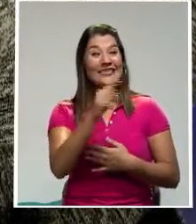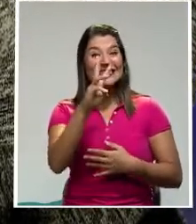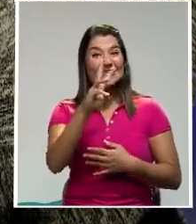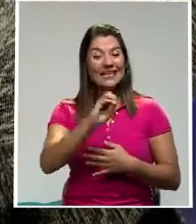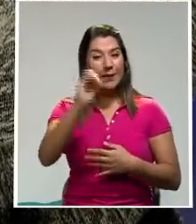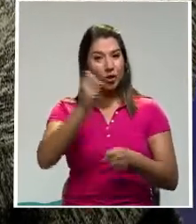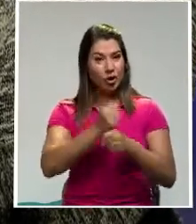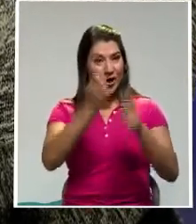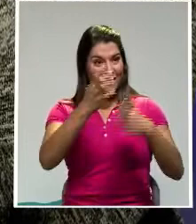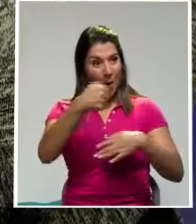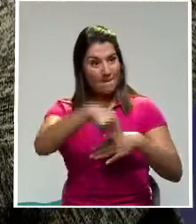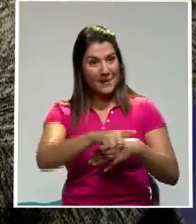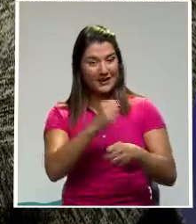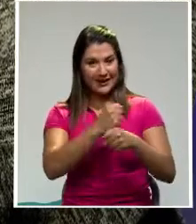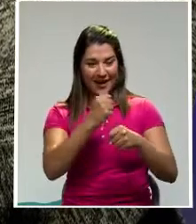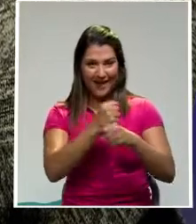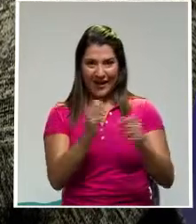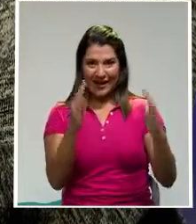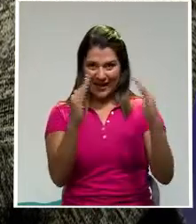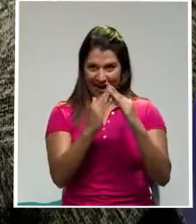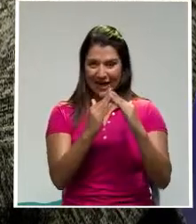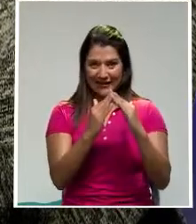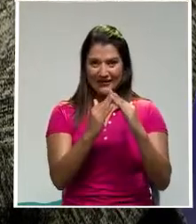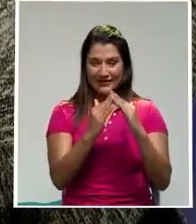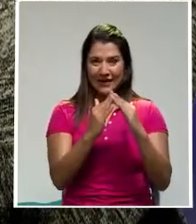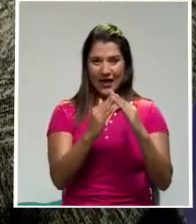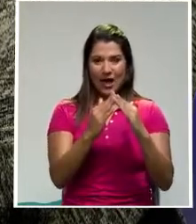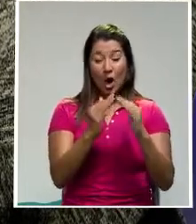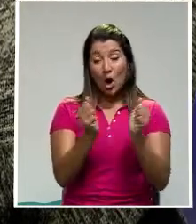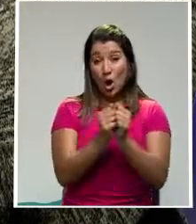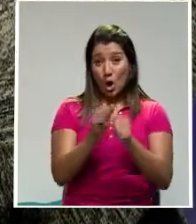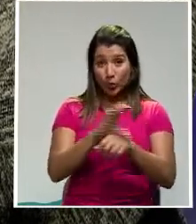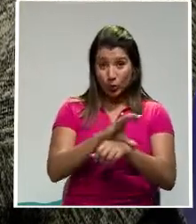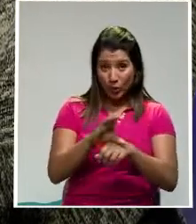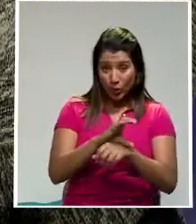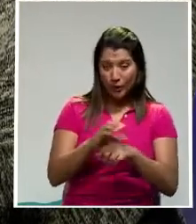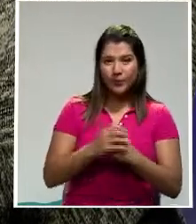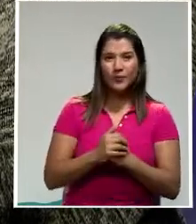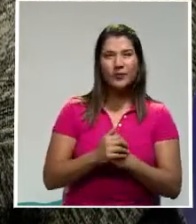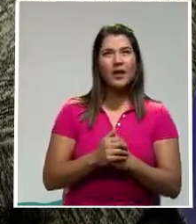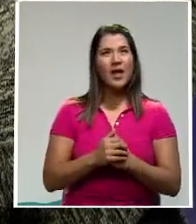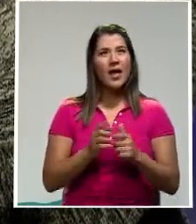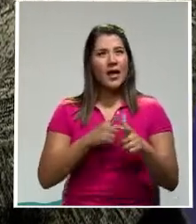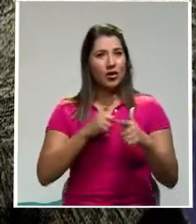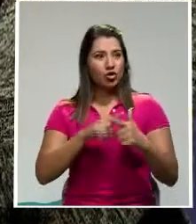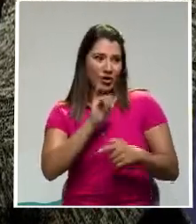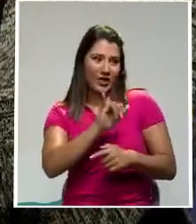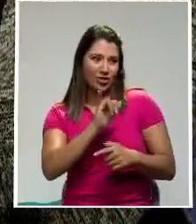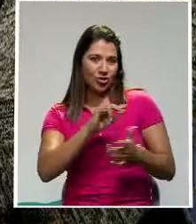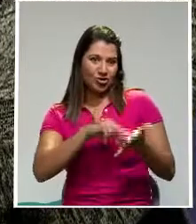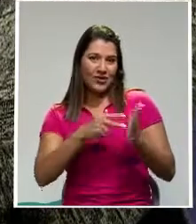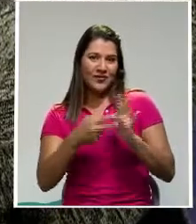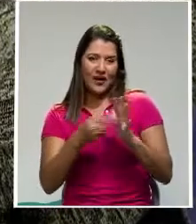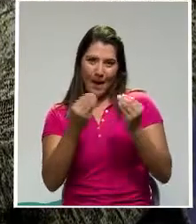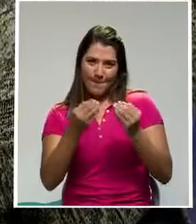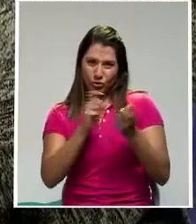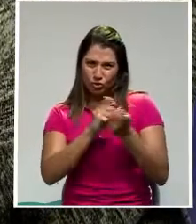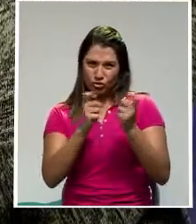60% del personal a la casa a trabajar desde una computadora. Esto supone cambios, como decíamos al